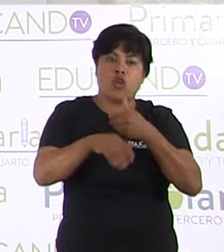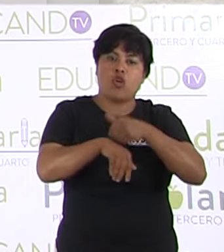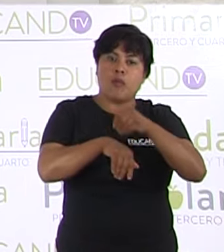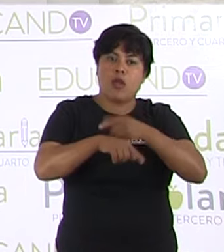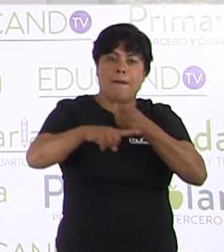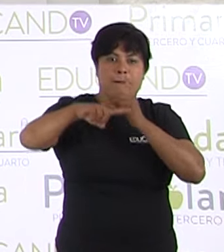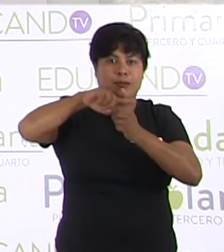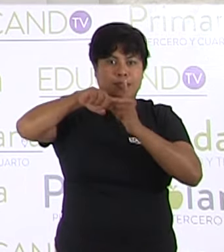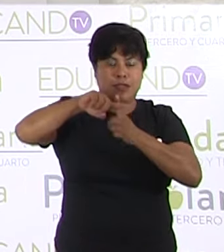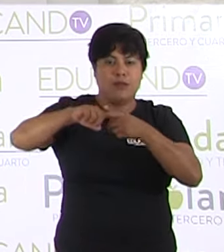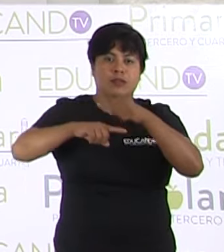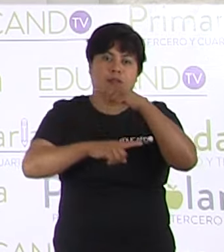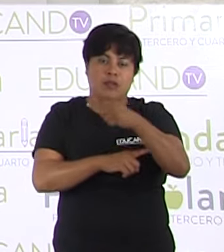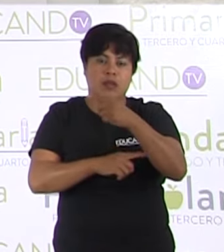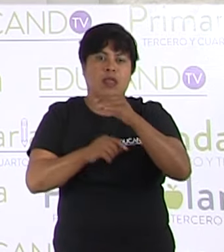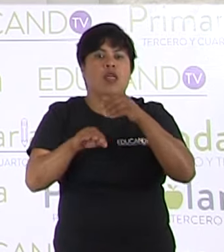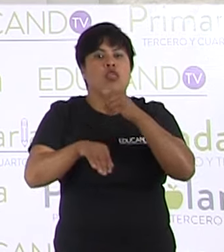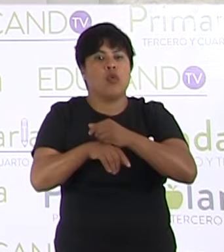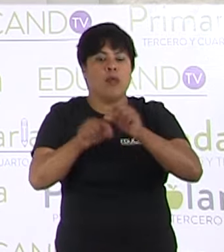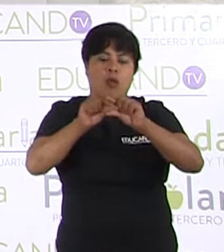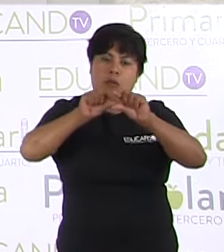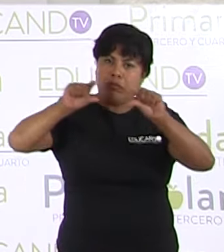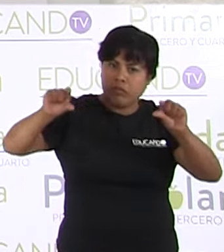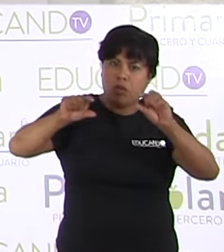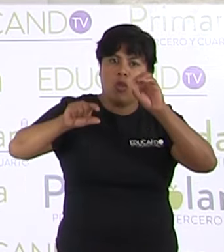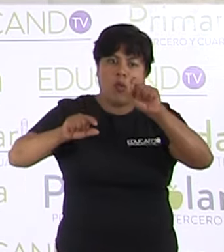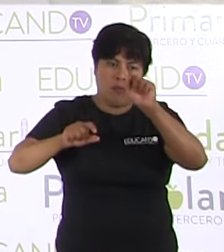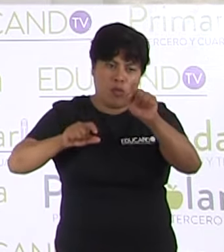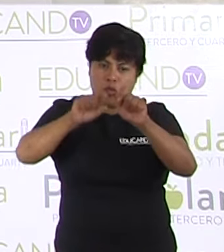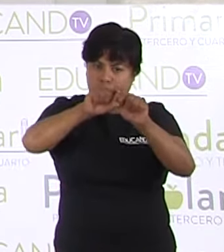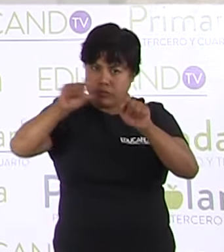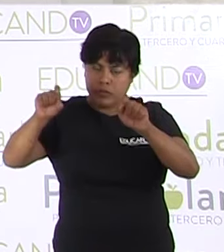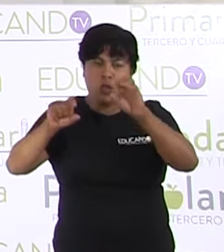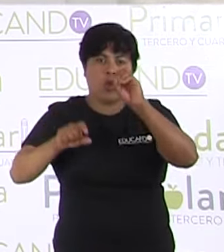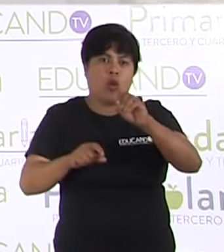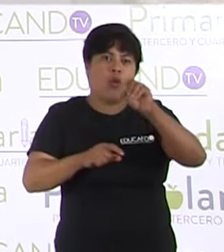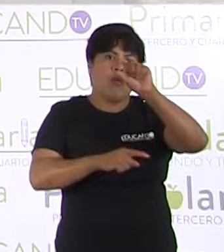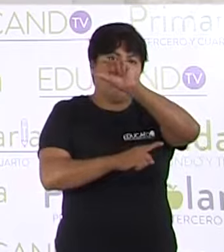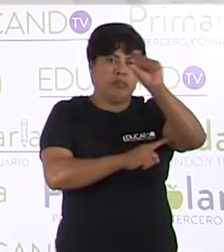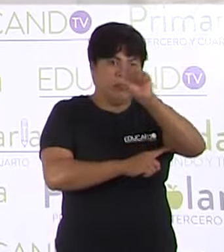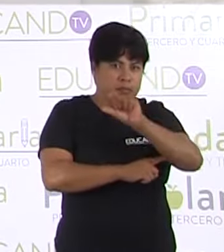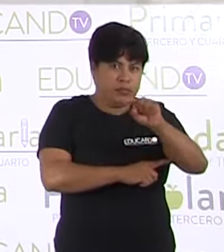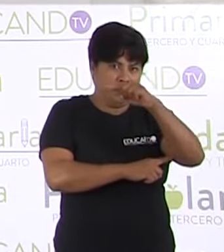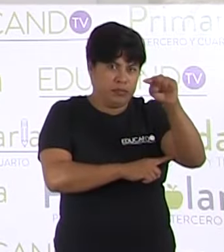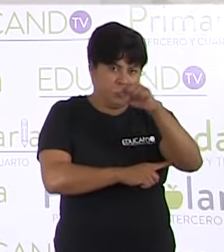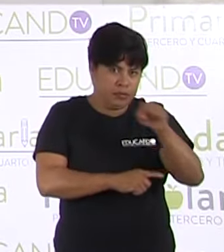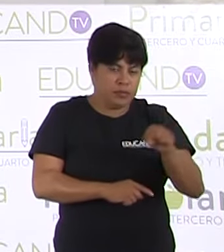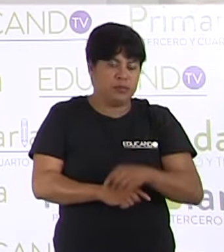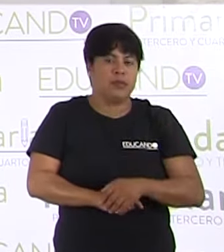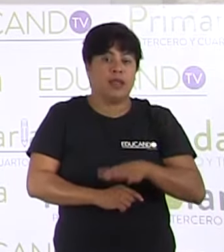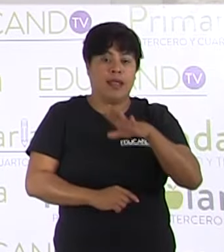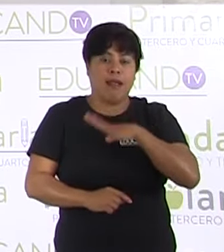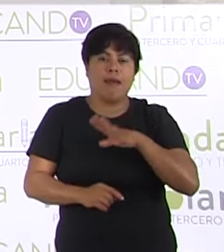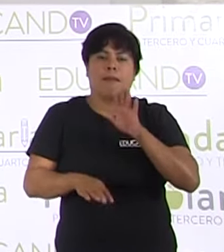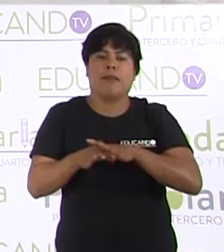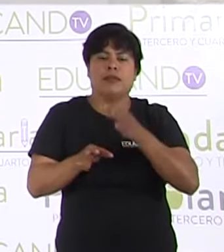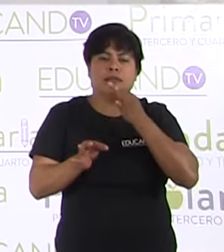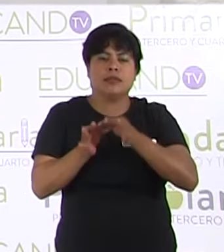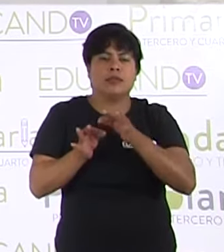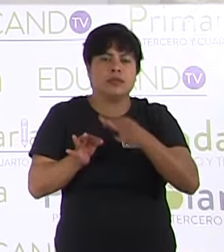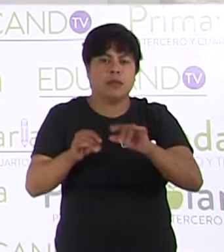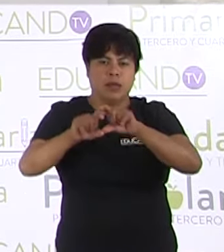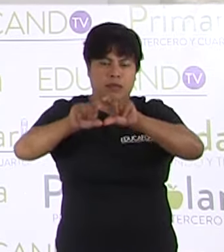positivos fraccionarios enteros y decimales positivos y negativos aquí está la recta numérica más simple el principio de la